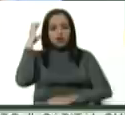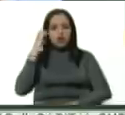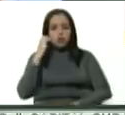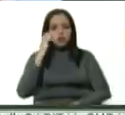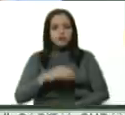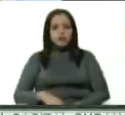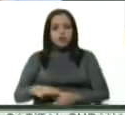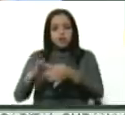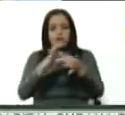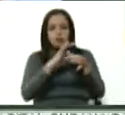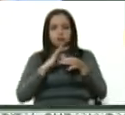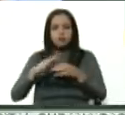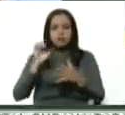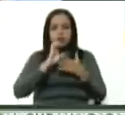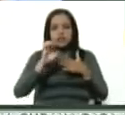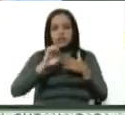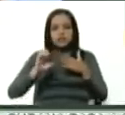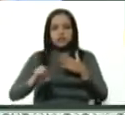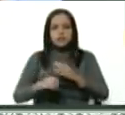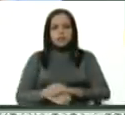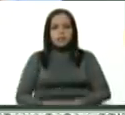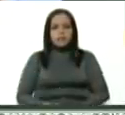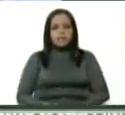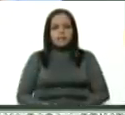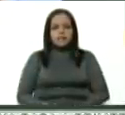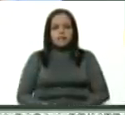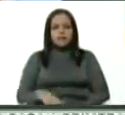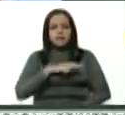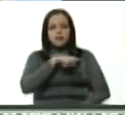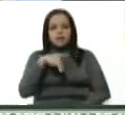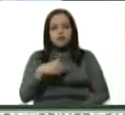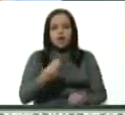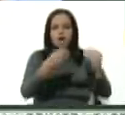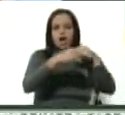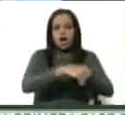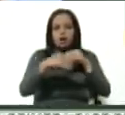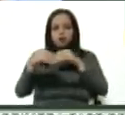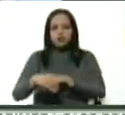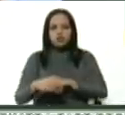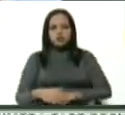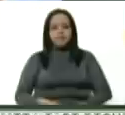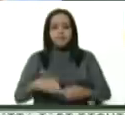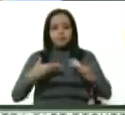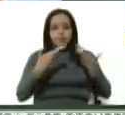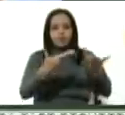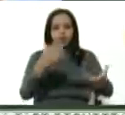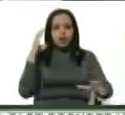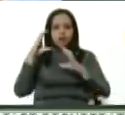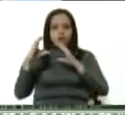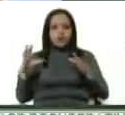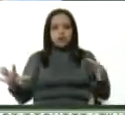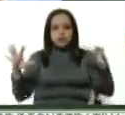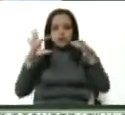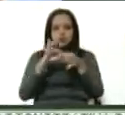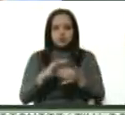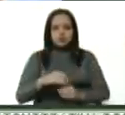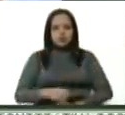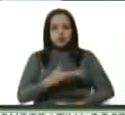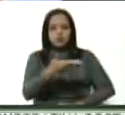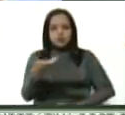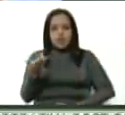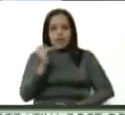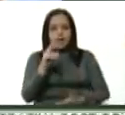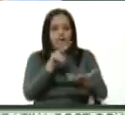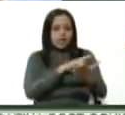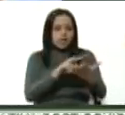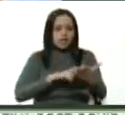cooperación estratégica. Nosotros acordamos en consecuencia emitir este comunicado conjunto que ustedes han leído, que ha